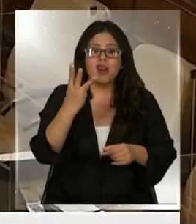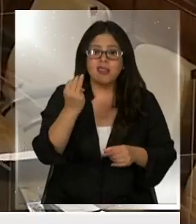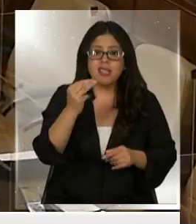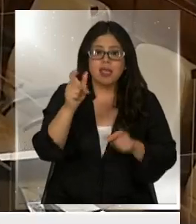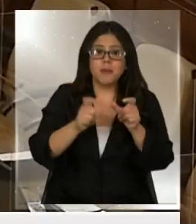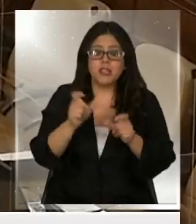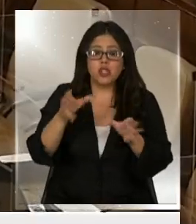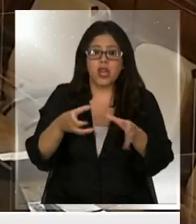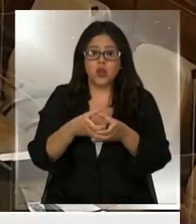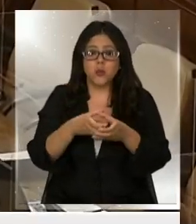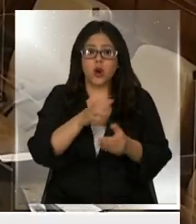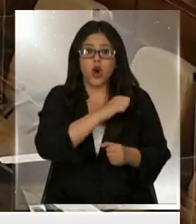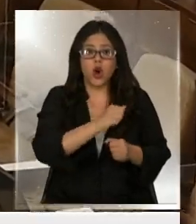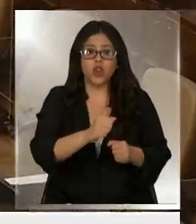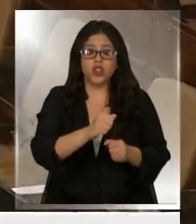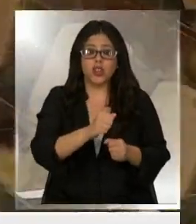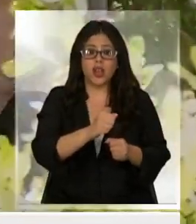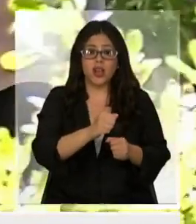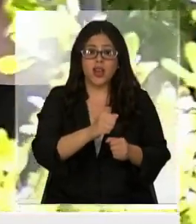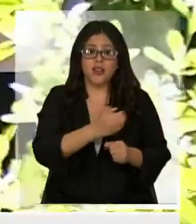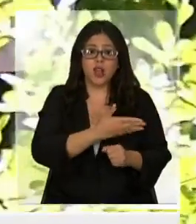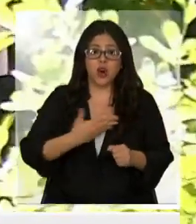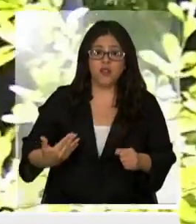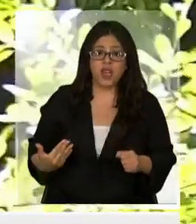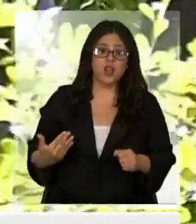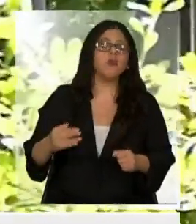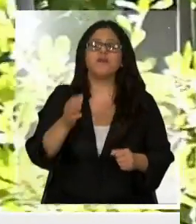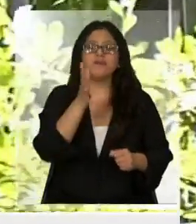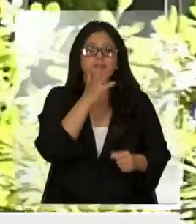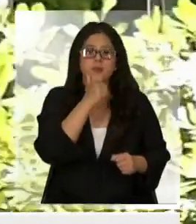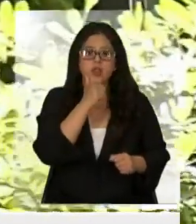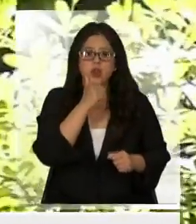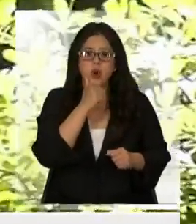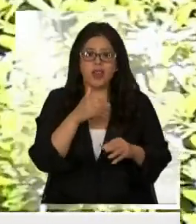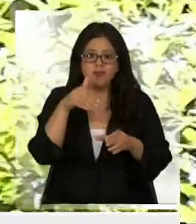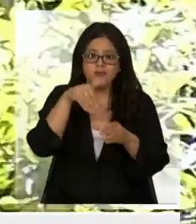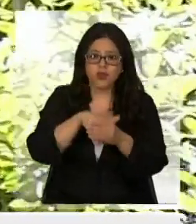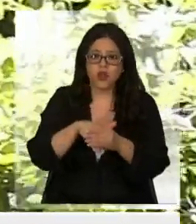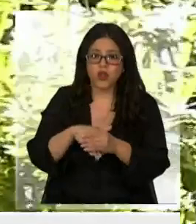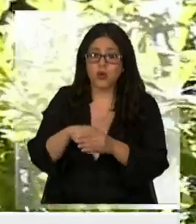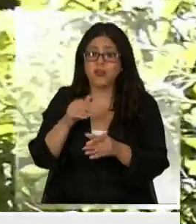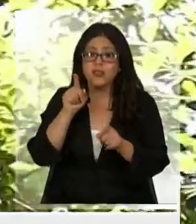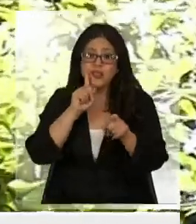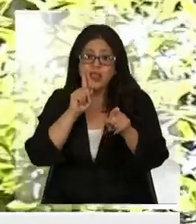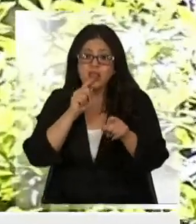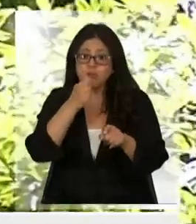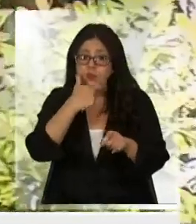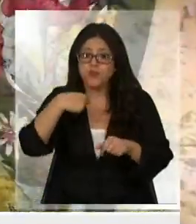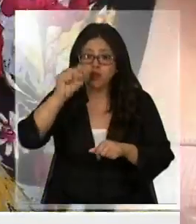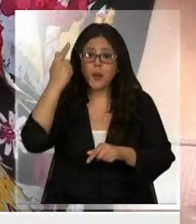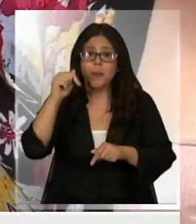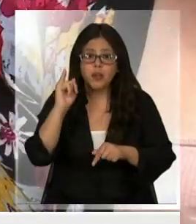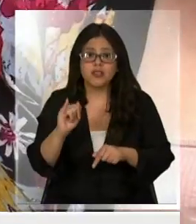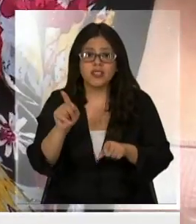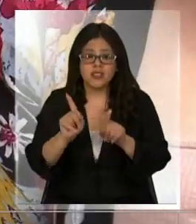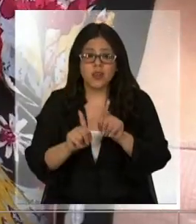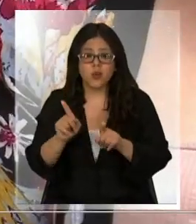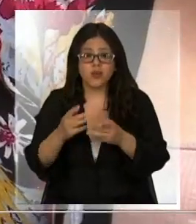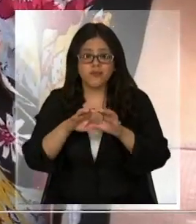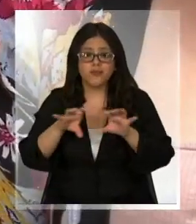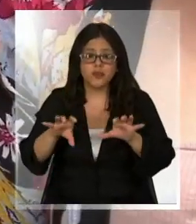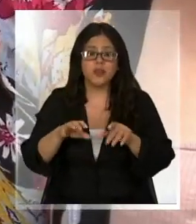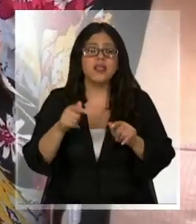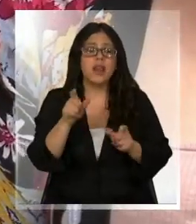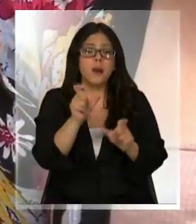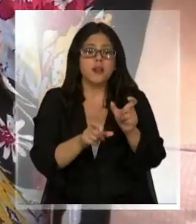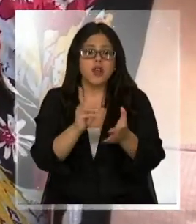legisladores de oposición no acudieron a votar, entre ellos el candidato presidencial Gabriel Boric. Eso sí, estaban pareados. Todos los diputados del